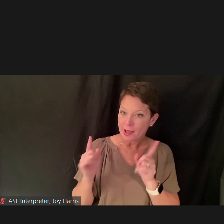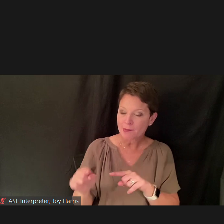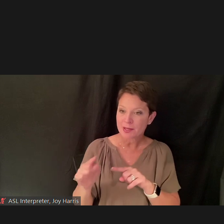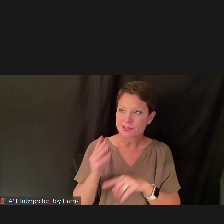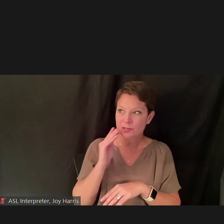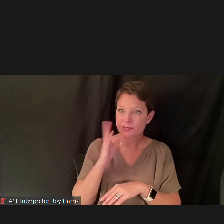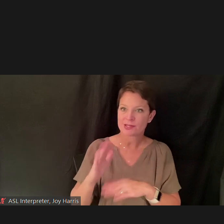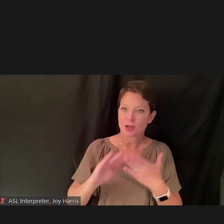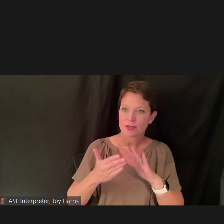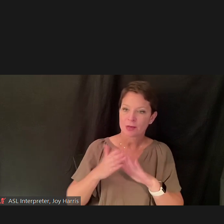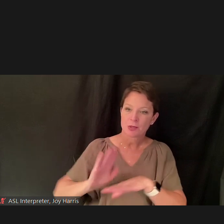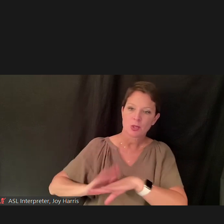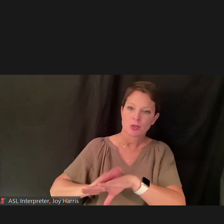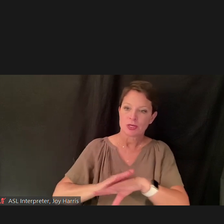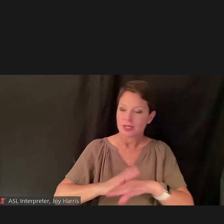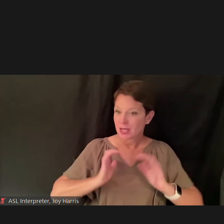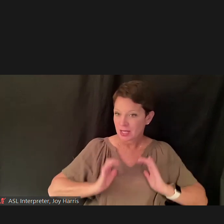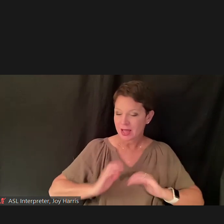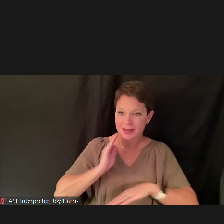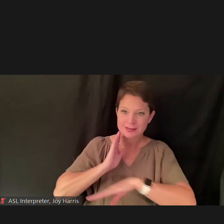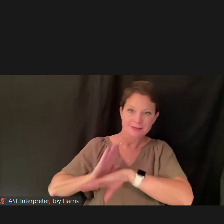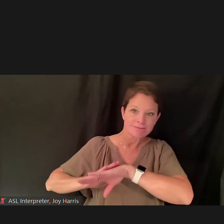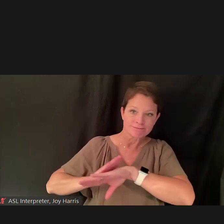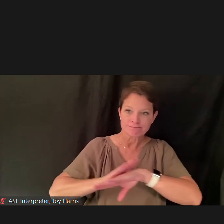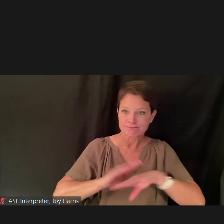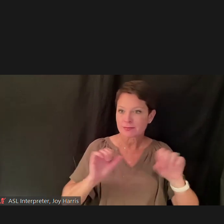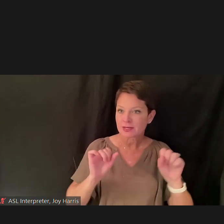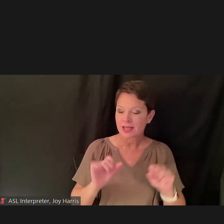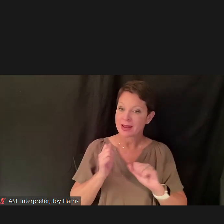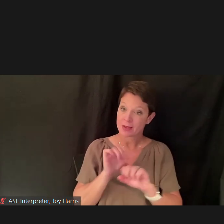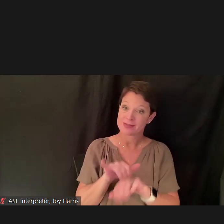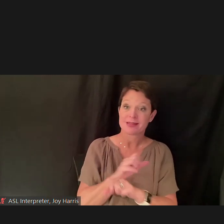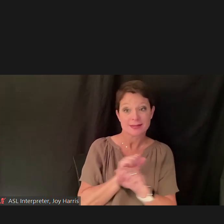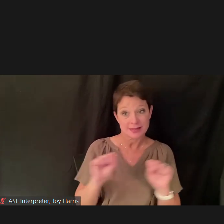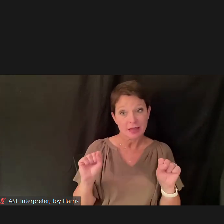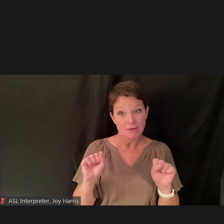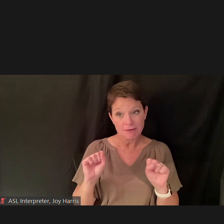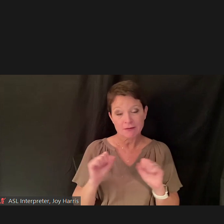can let información communities cuando and employees ocurren estas know alertas de calor y así